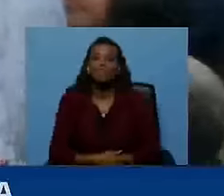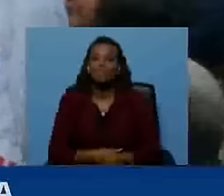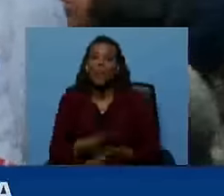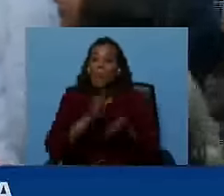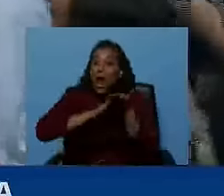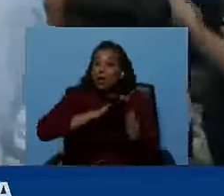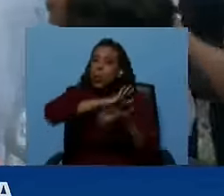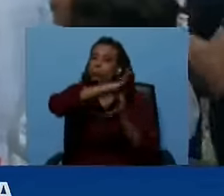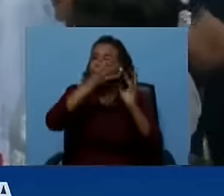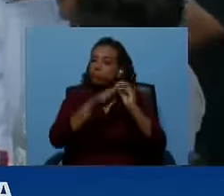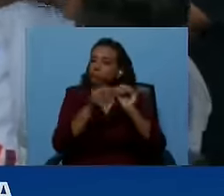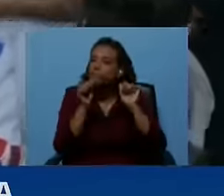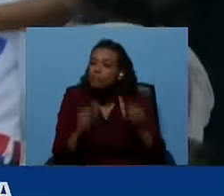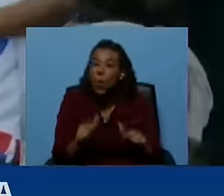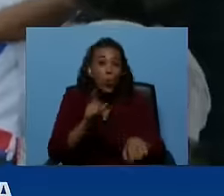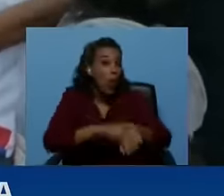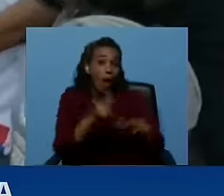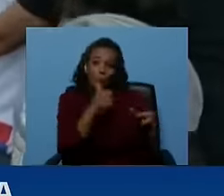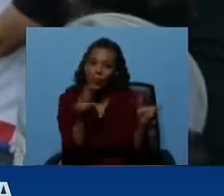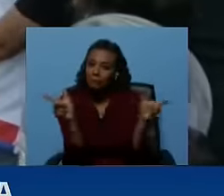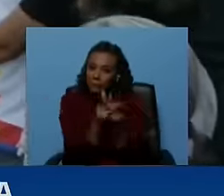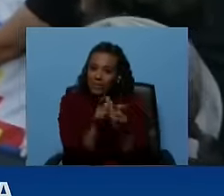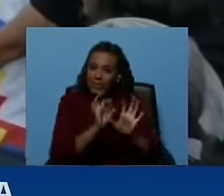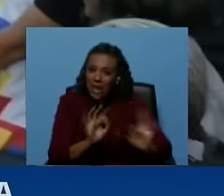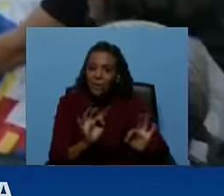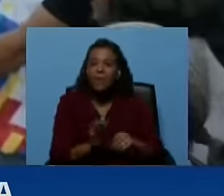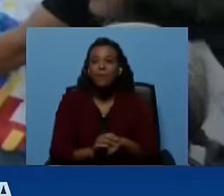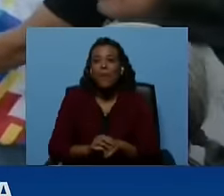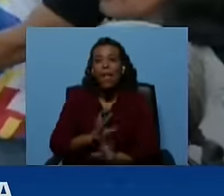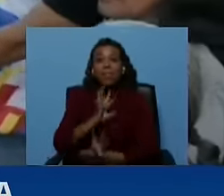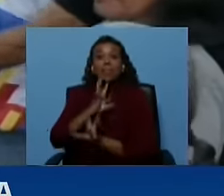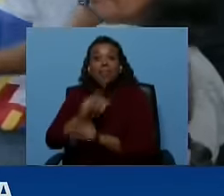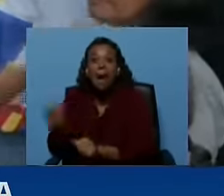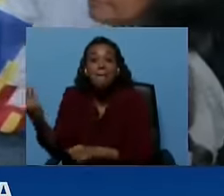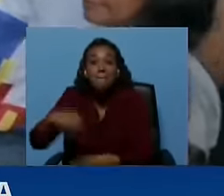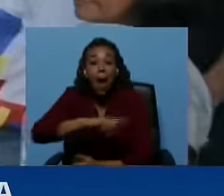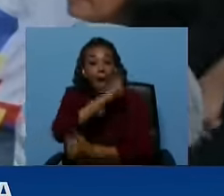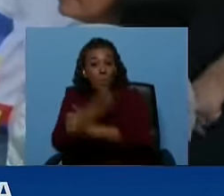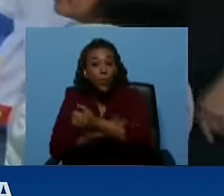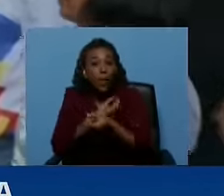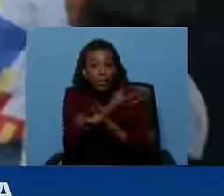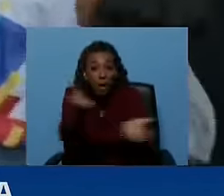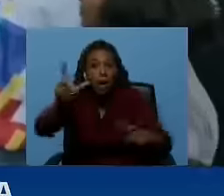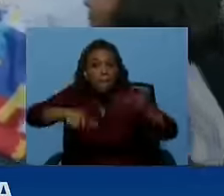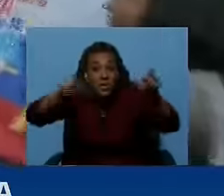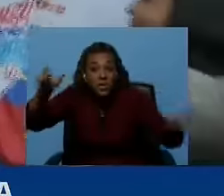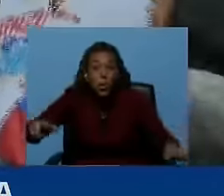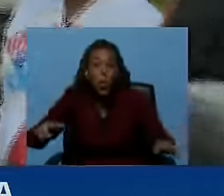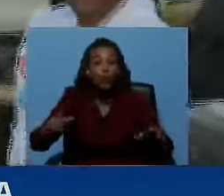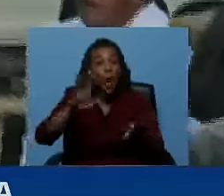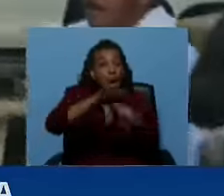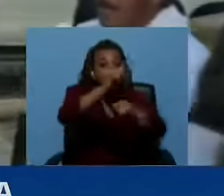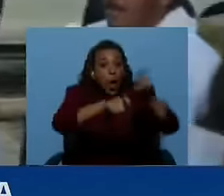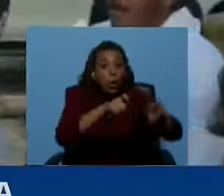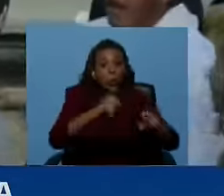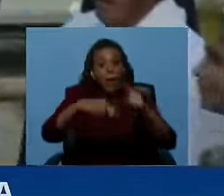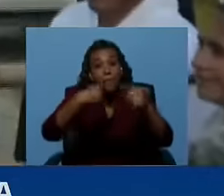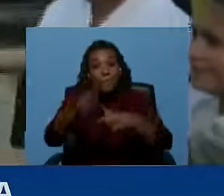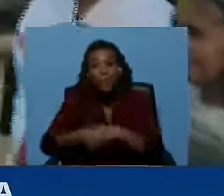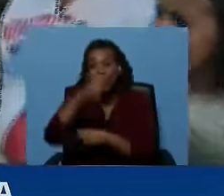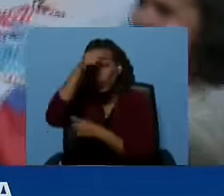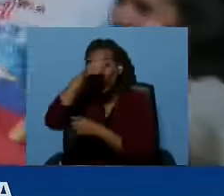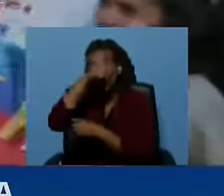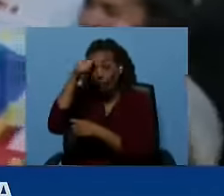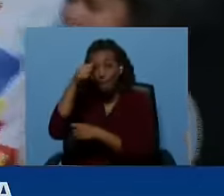resumirlo brevemente jordana Porque no tenemos mucho tiempo es darle más poder al pueblo a través de la consulta que va a tener lugar